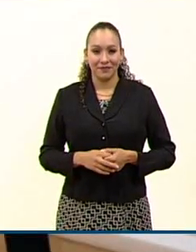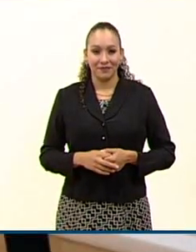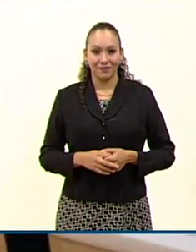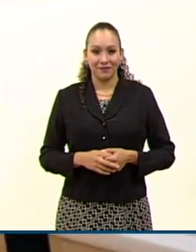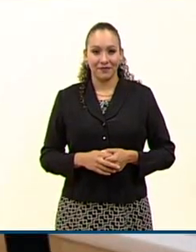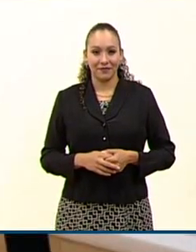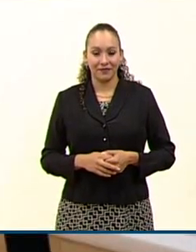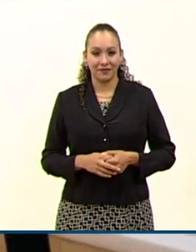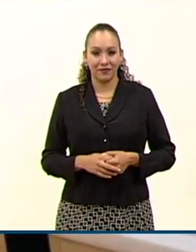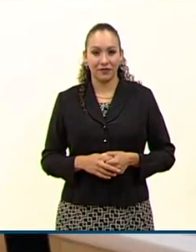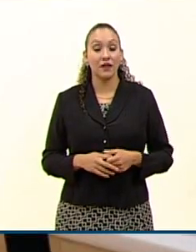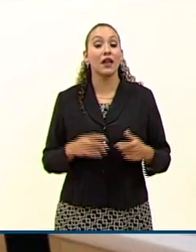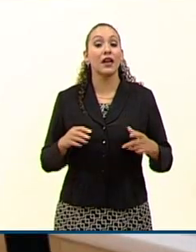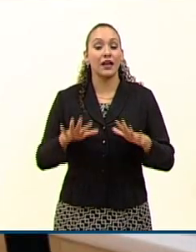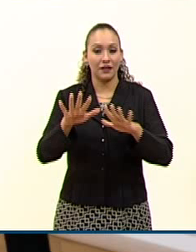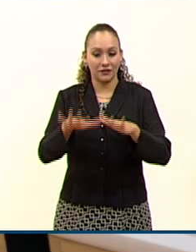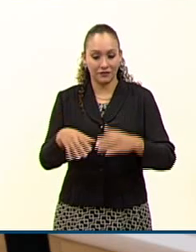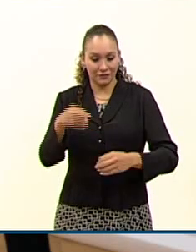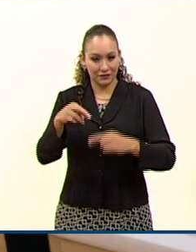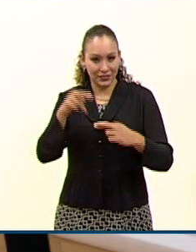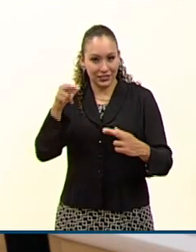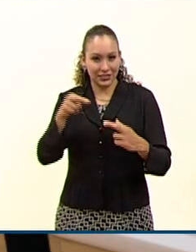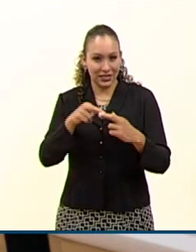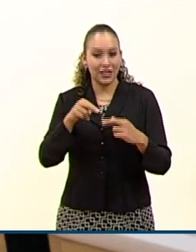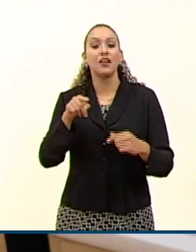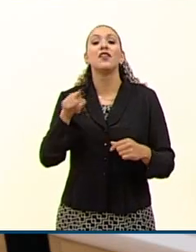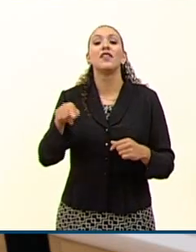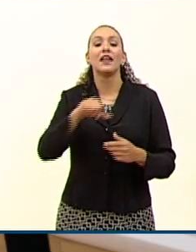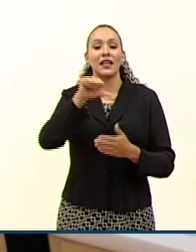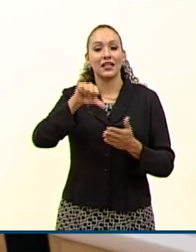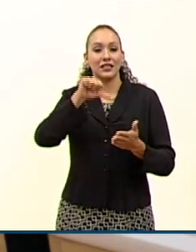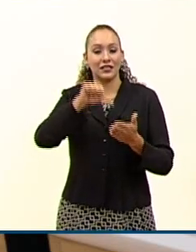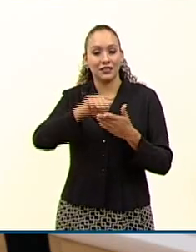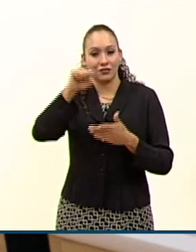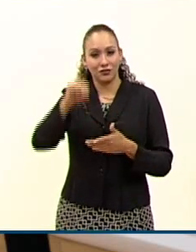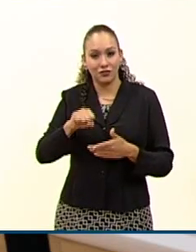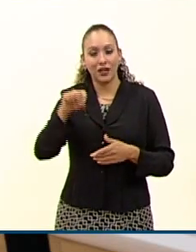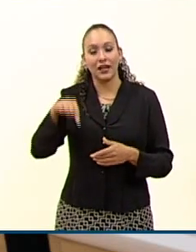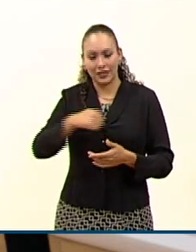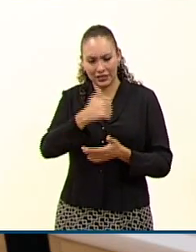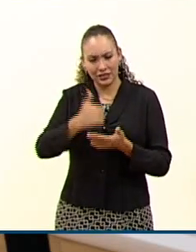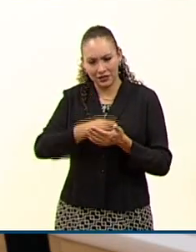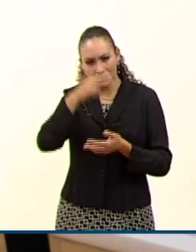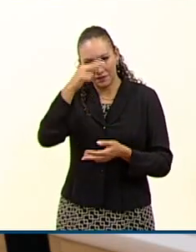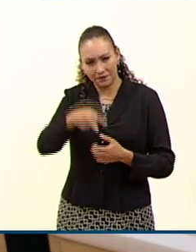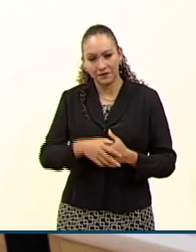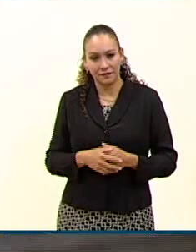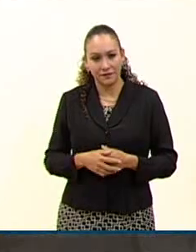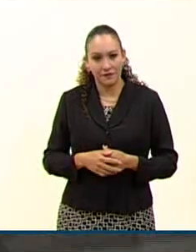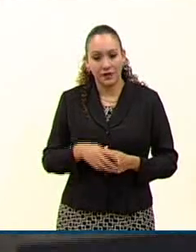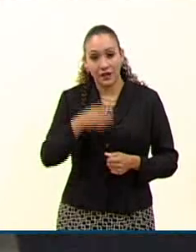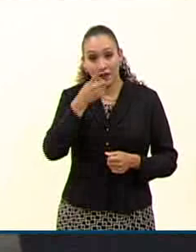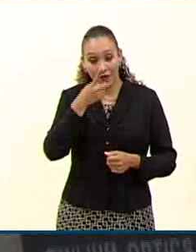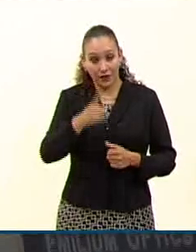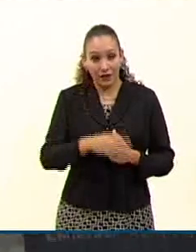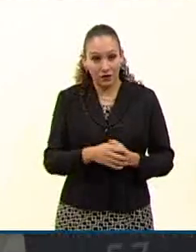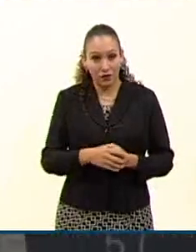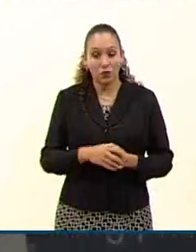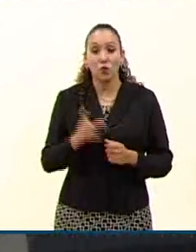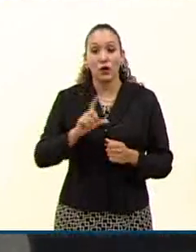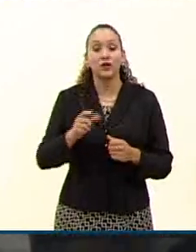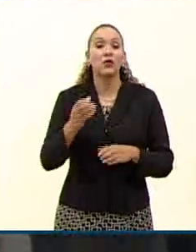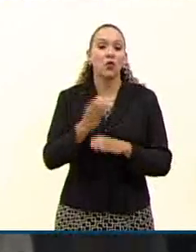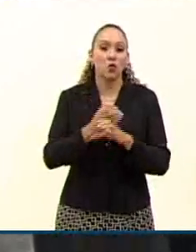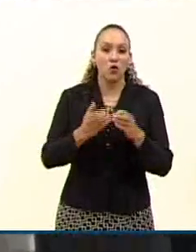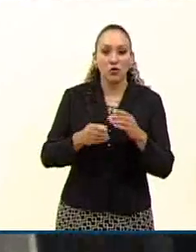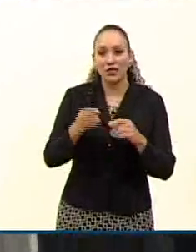El Pleno Regional en Materia Administrativa y Civil de la Región Centro-Sur con residencia en la Ciudad de México determinó que los actos de embargo, retención